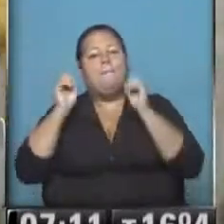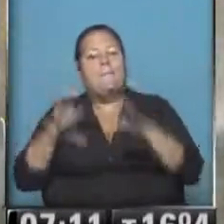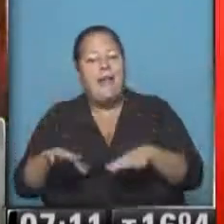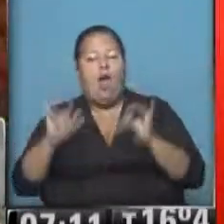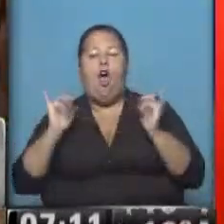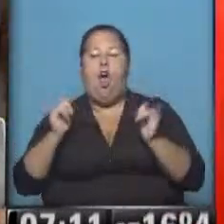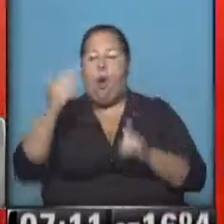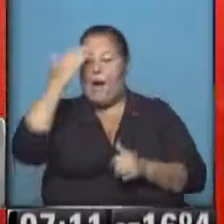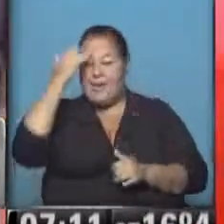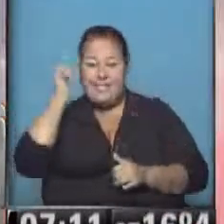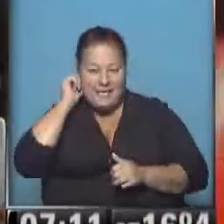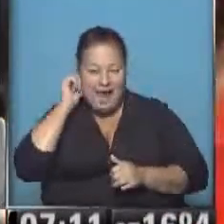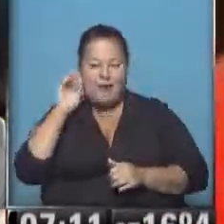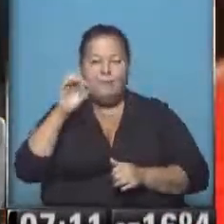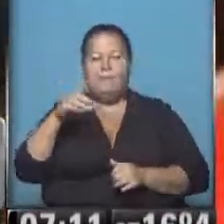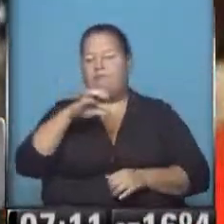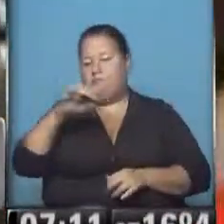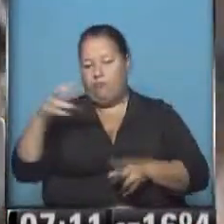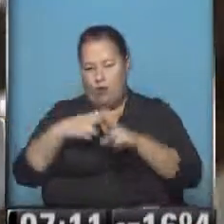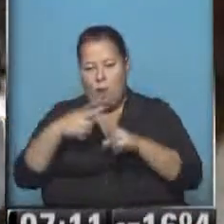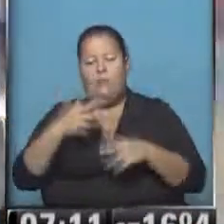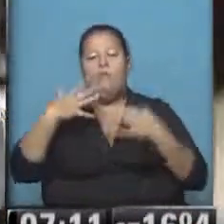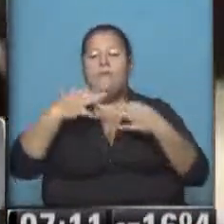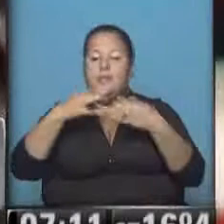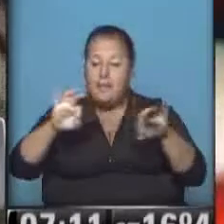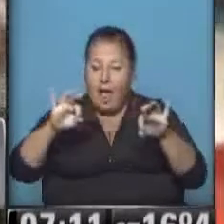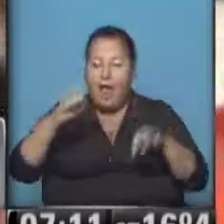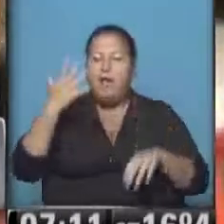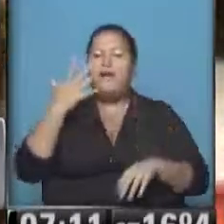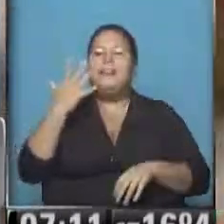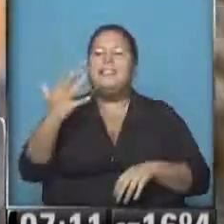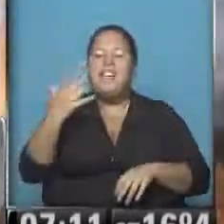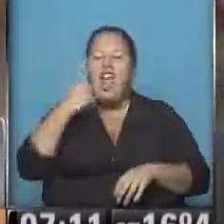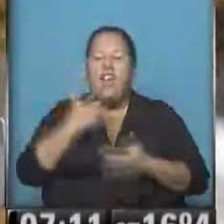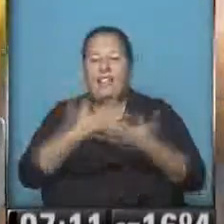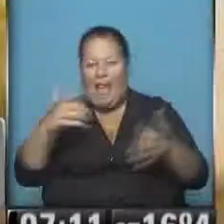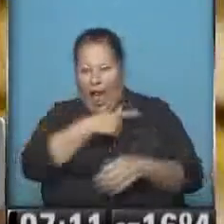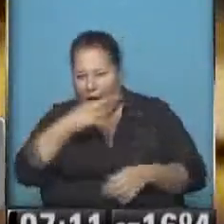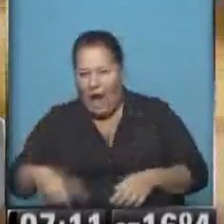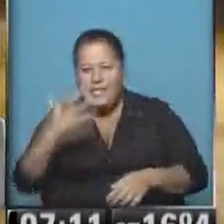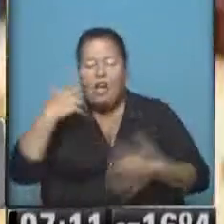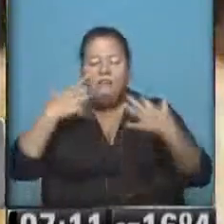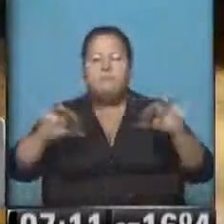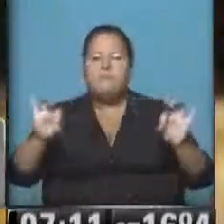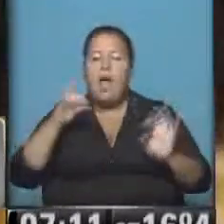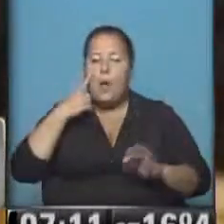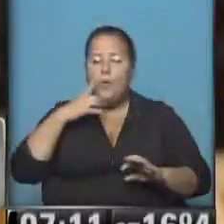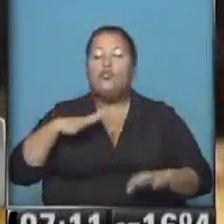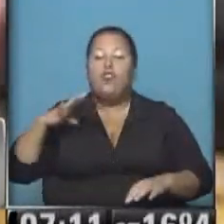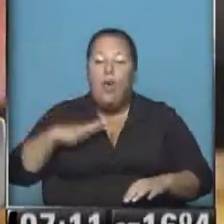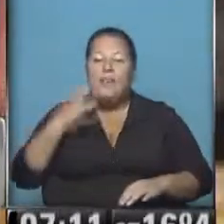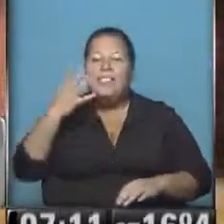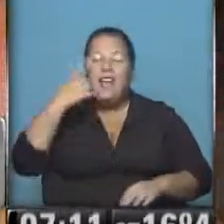Un joven de 15 años, se llama Pemba Lama, fue rescatado 5 días después del terremoto. Todavía